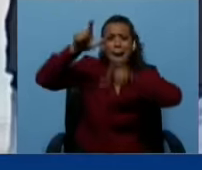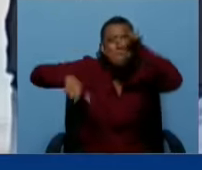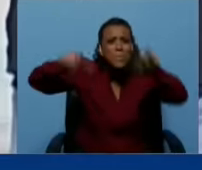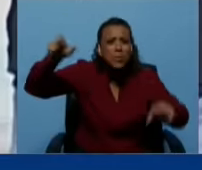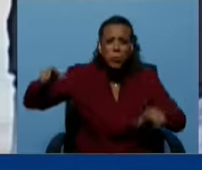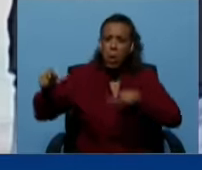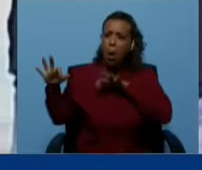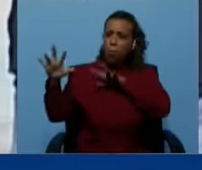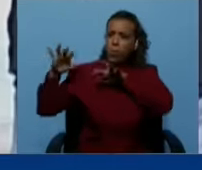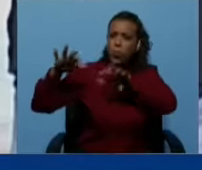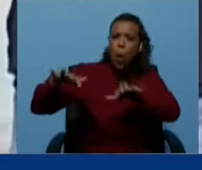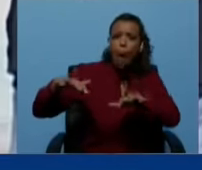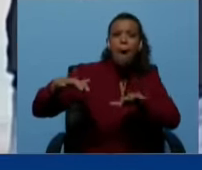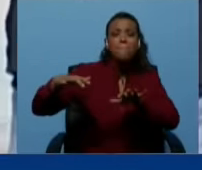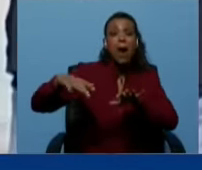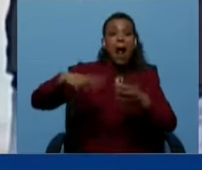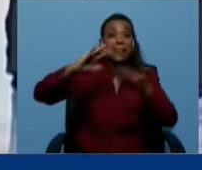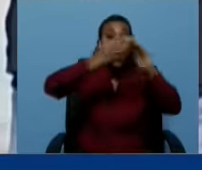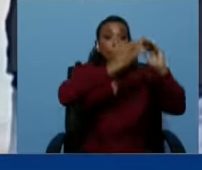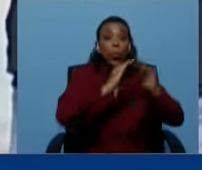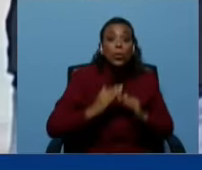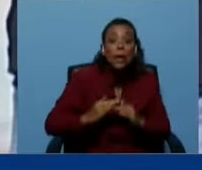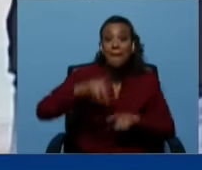fue, revolucionario.